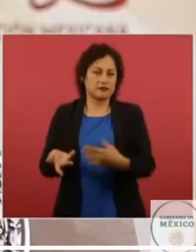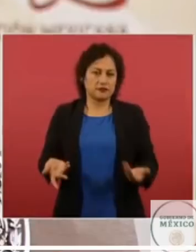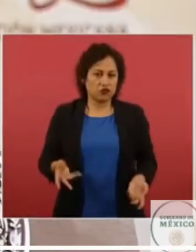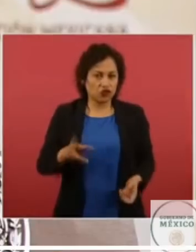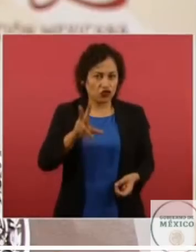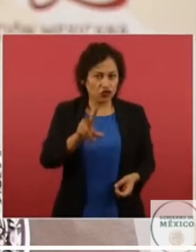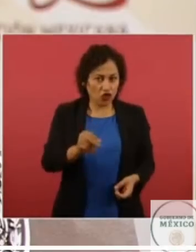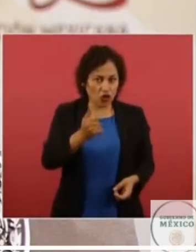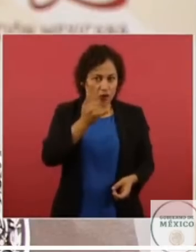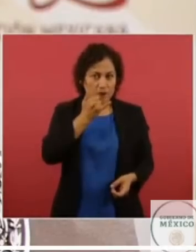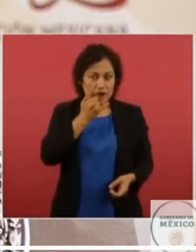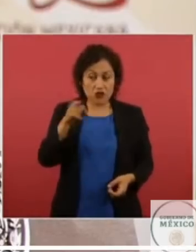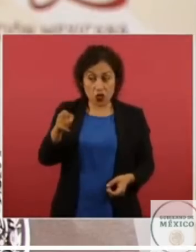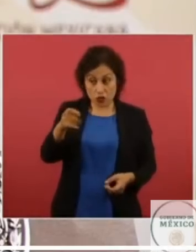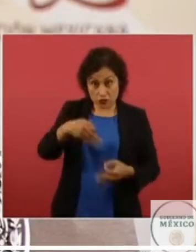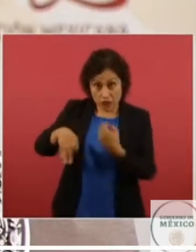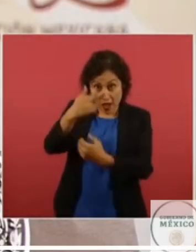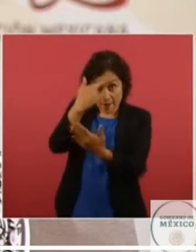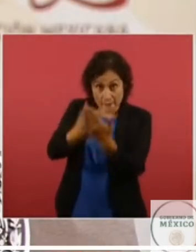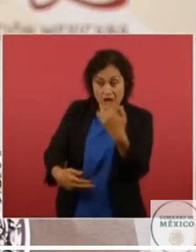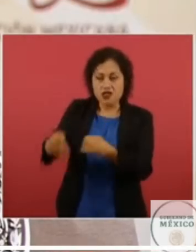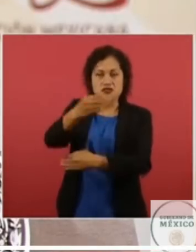delito tiene que ser castigado, cero impunidad